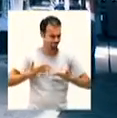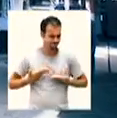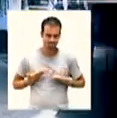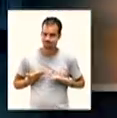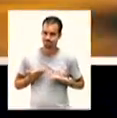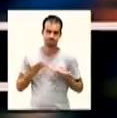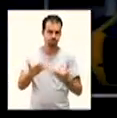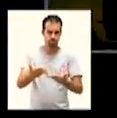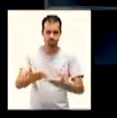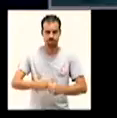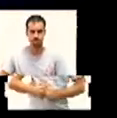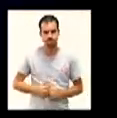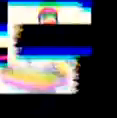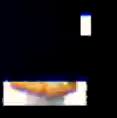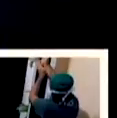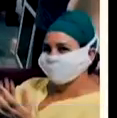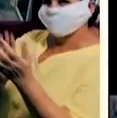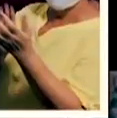camina.